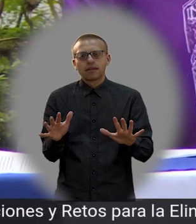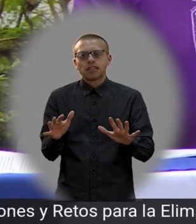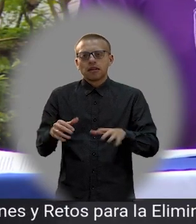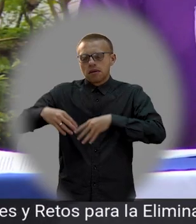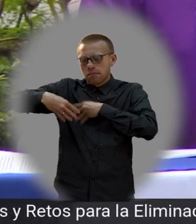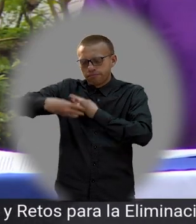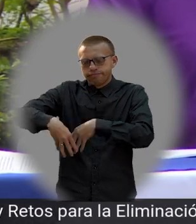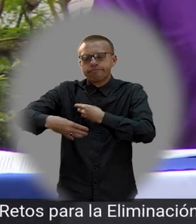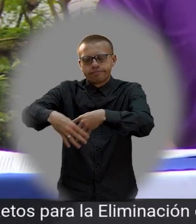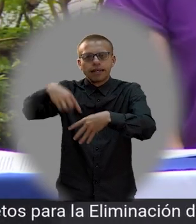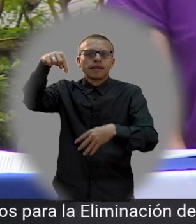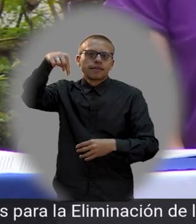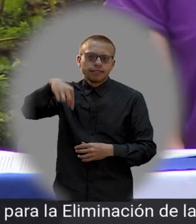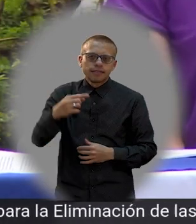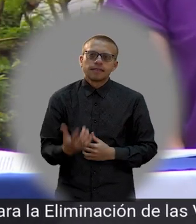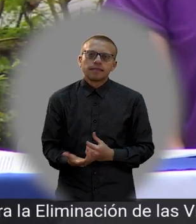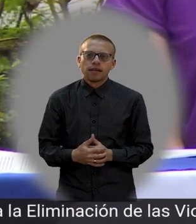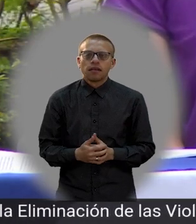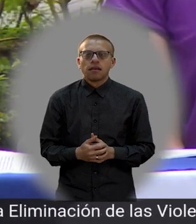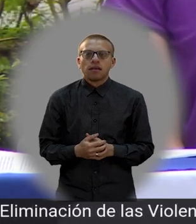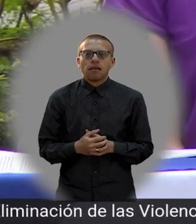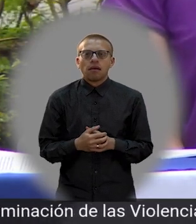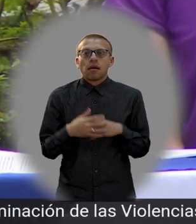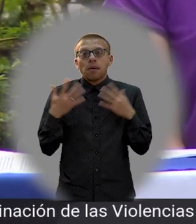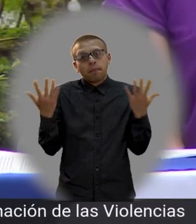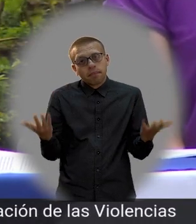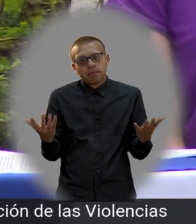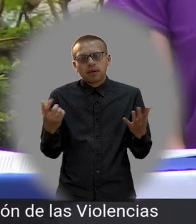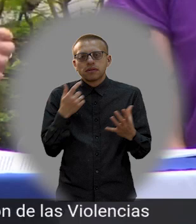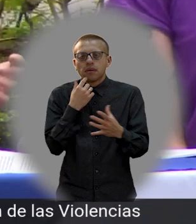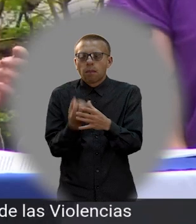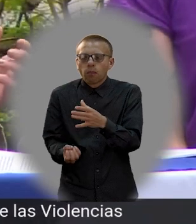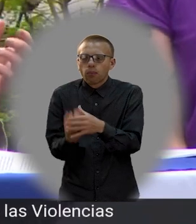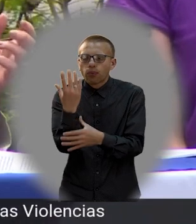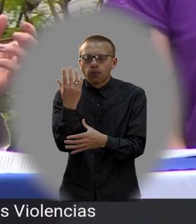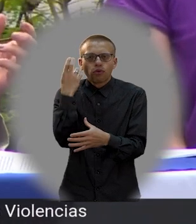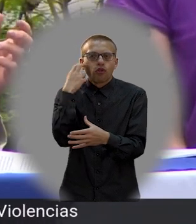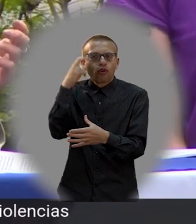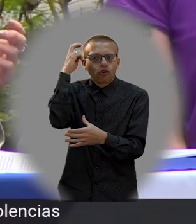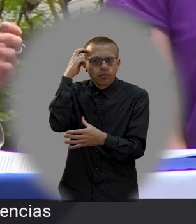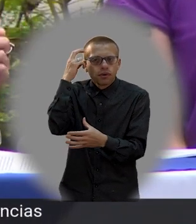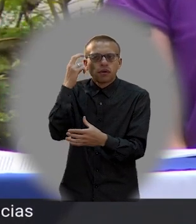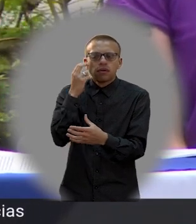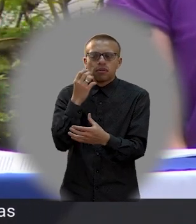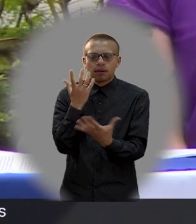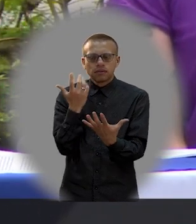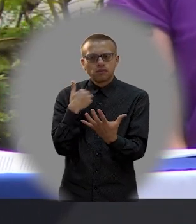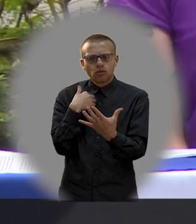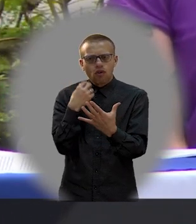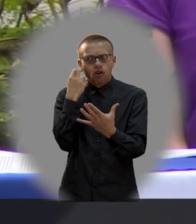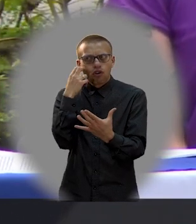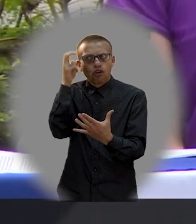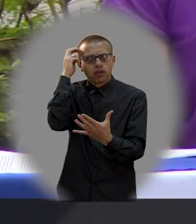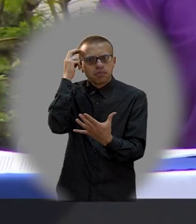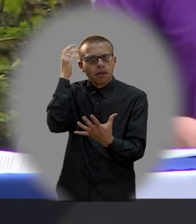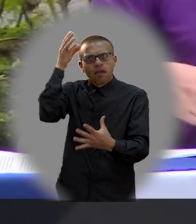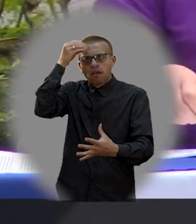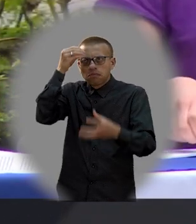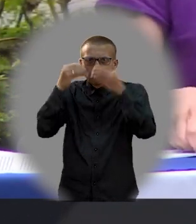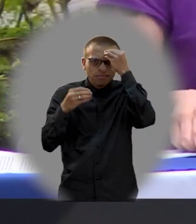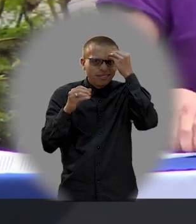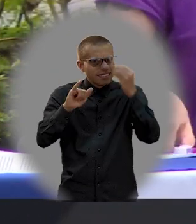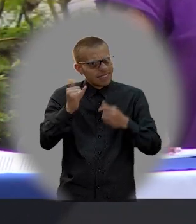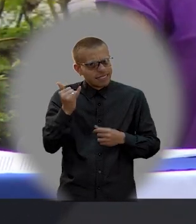esto toca también el tema de producción del conocimiento y de nuestra relación con el conocimiento. Hemos vivido,